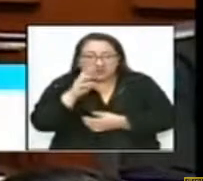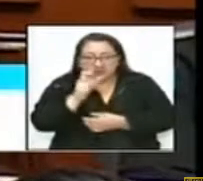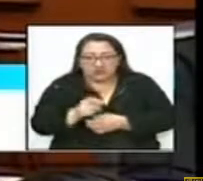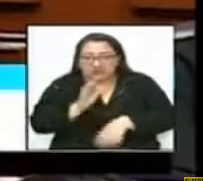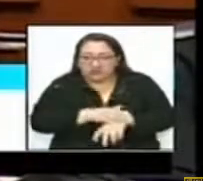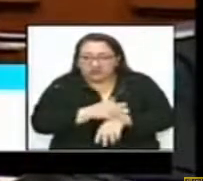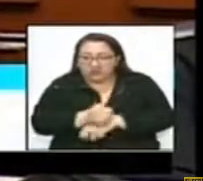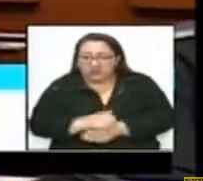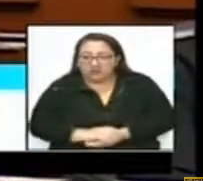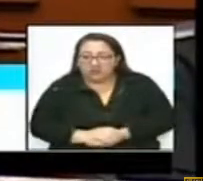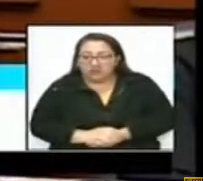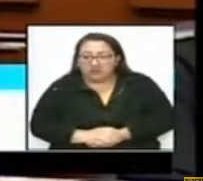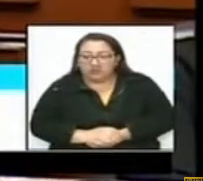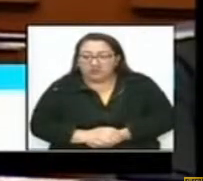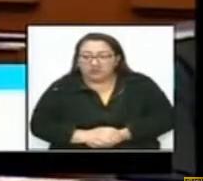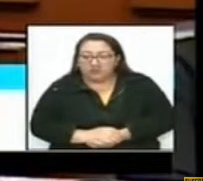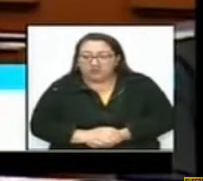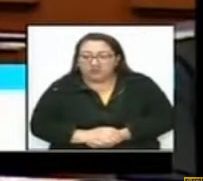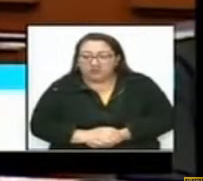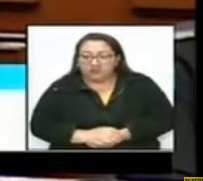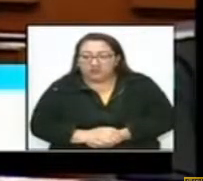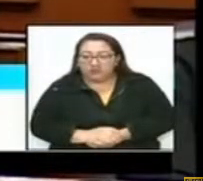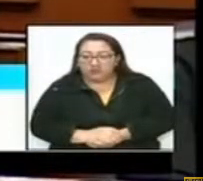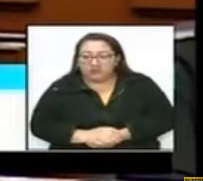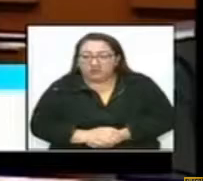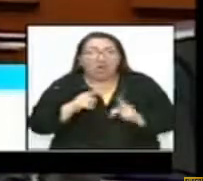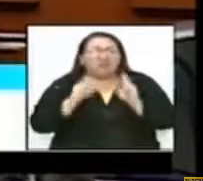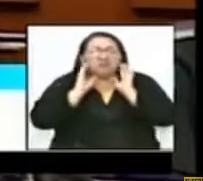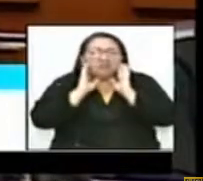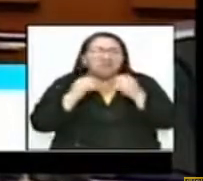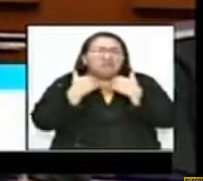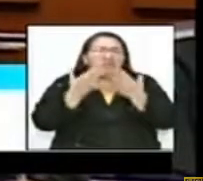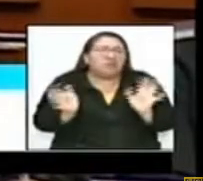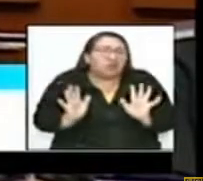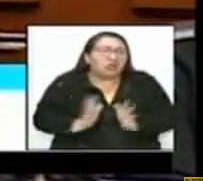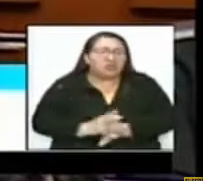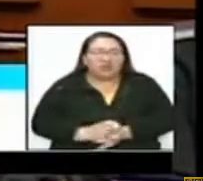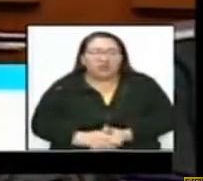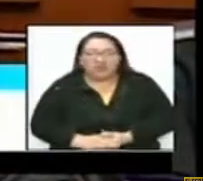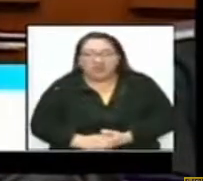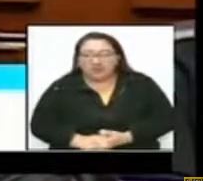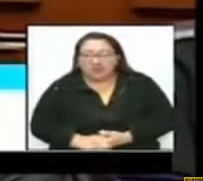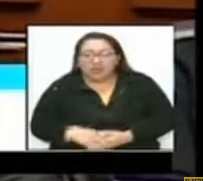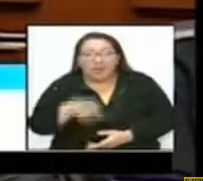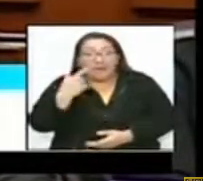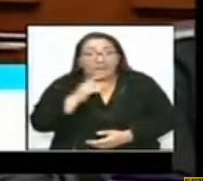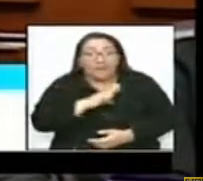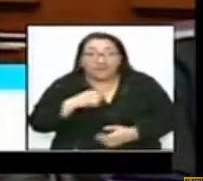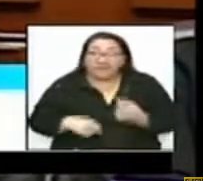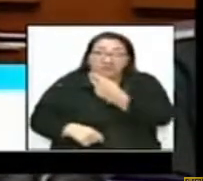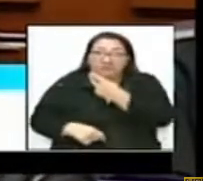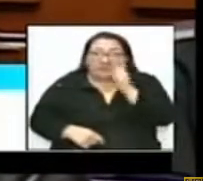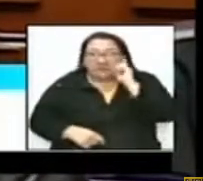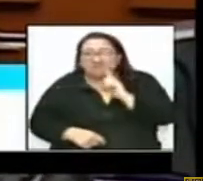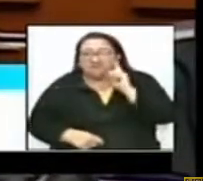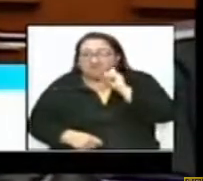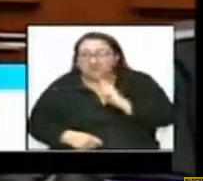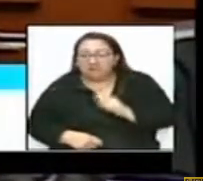persona es culpable o sea para el gobierno eso no importa para el gobierno la mentira